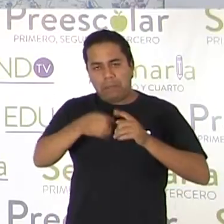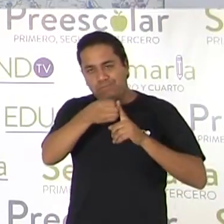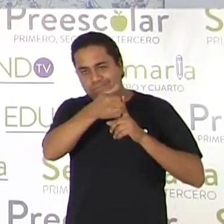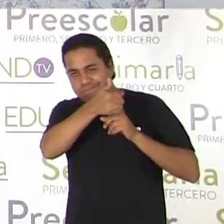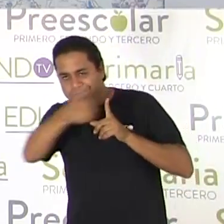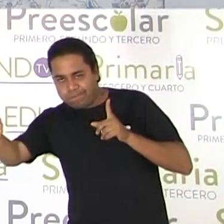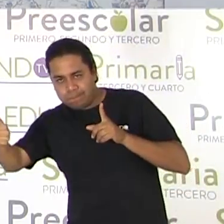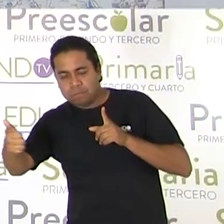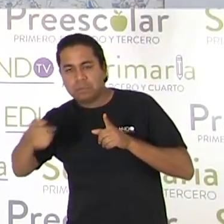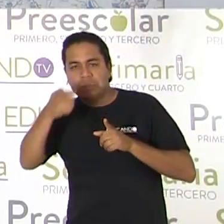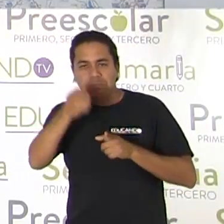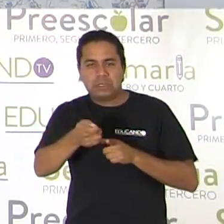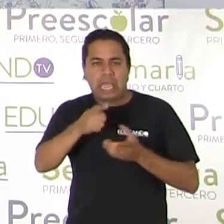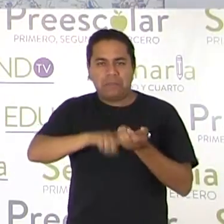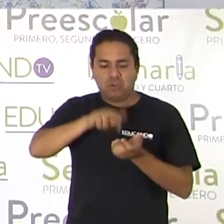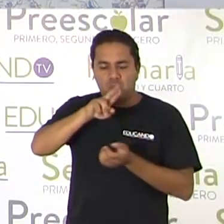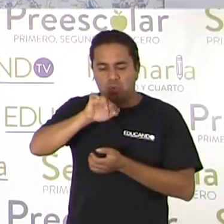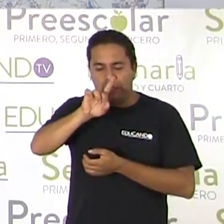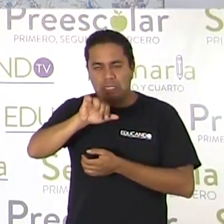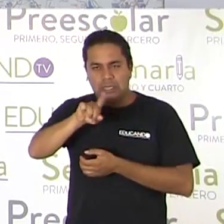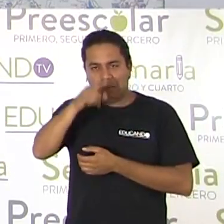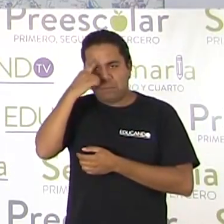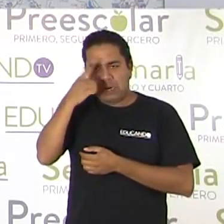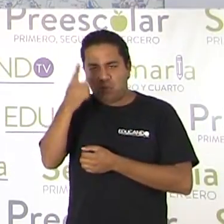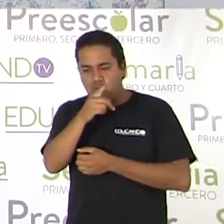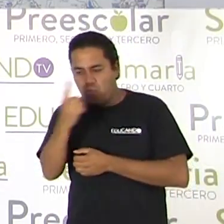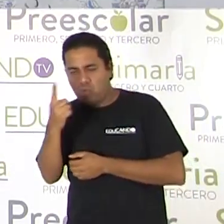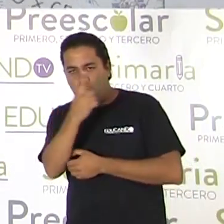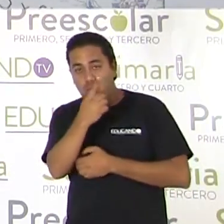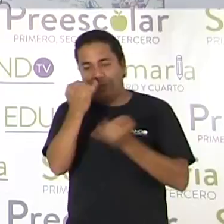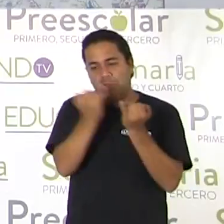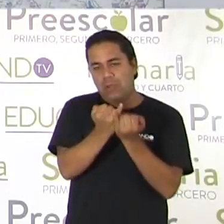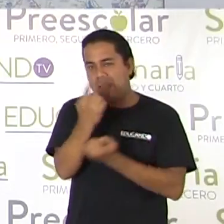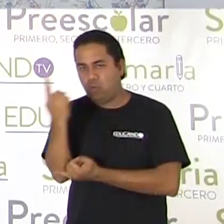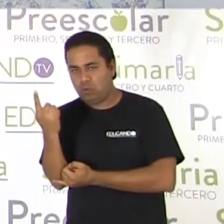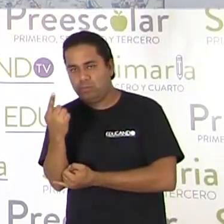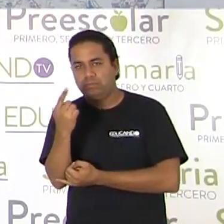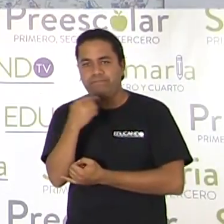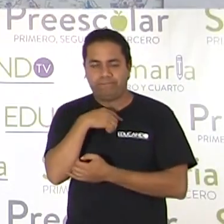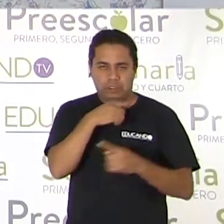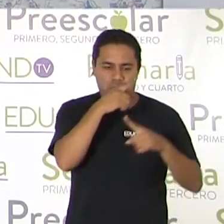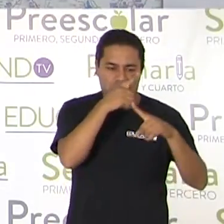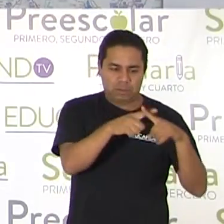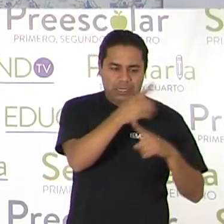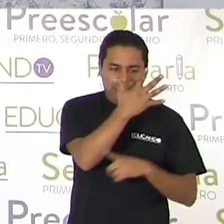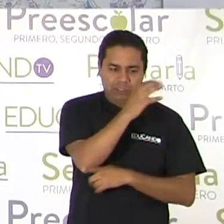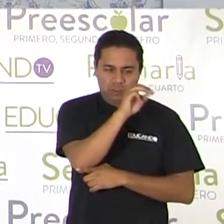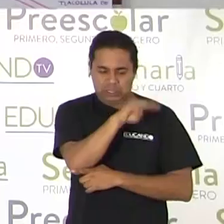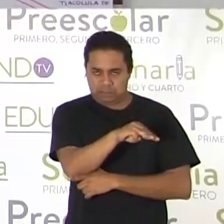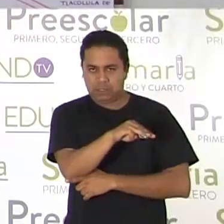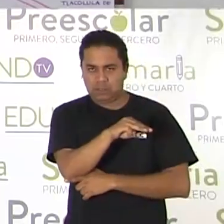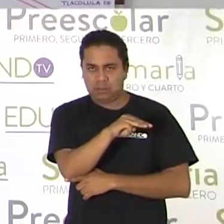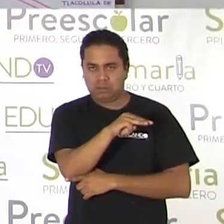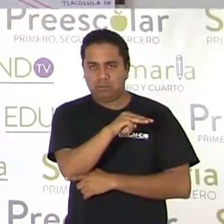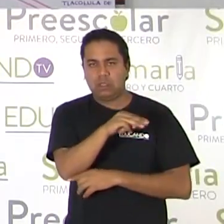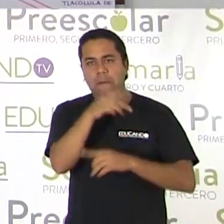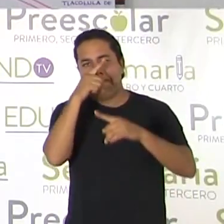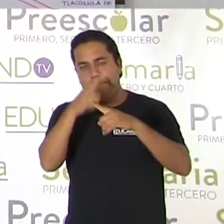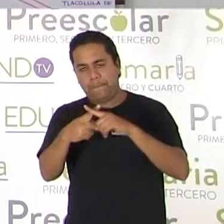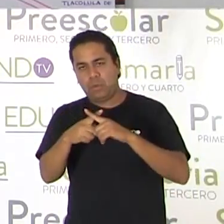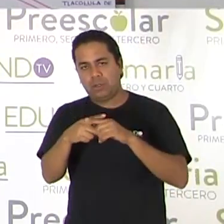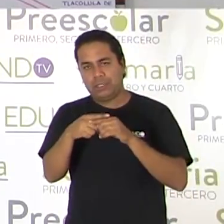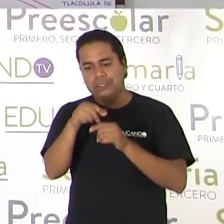que equivalen una unidad a una unidad. Entonces multiplicamos lo que son 5 centímetros por